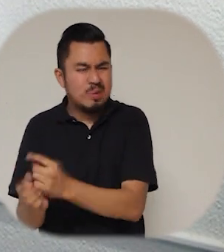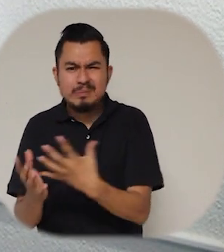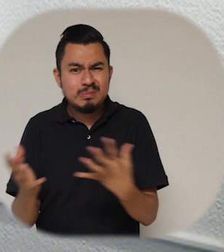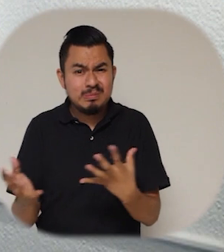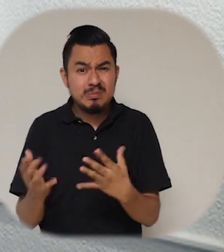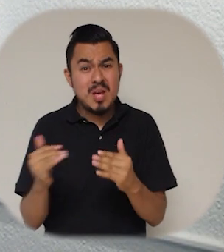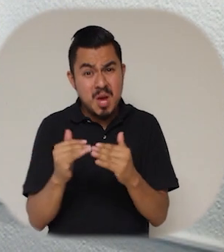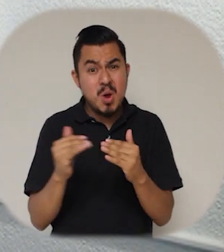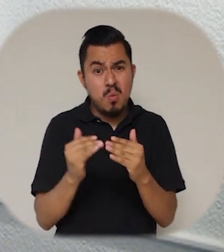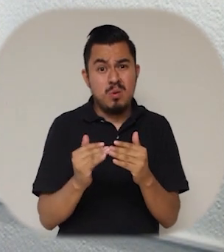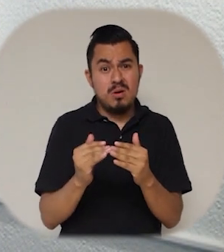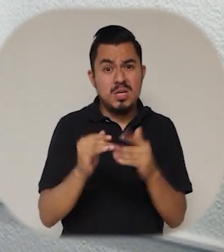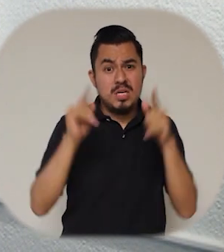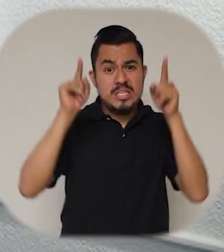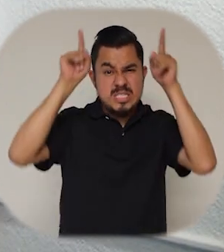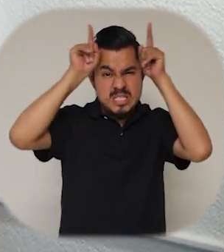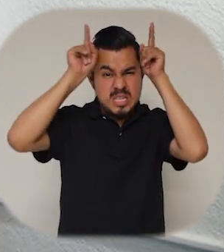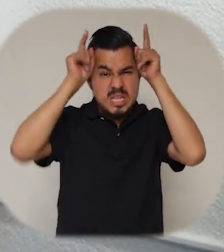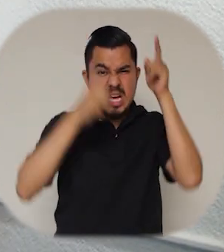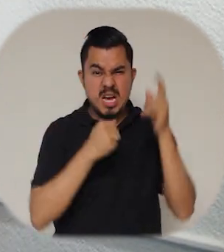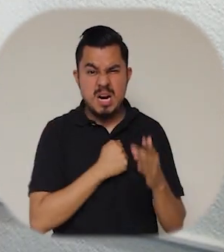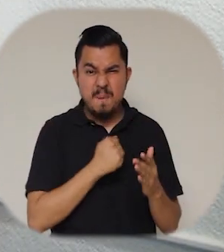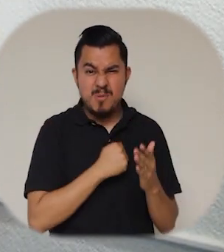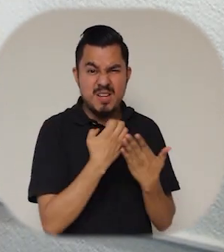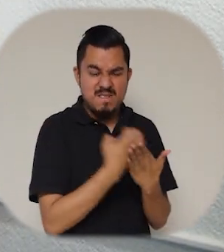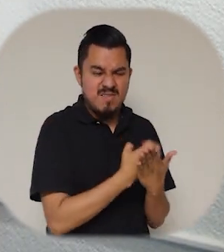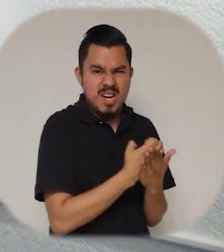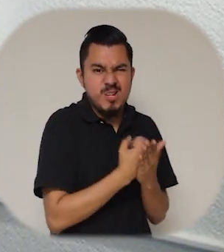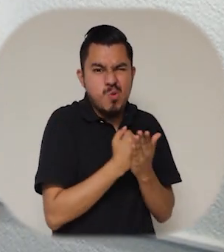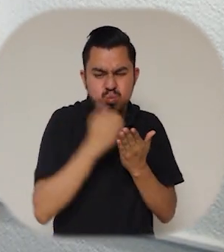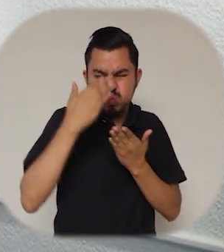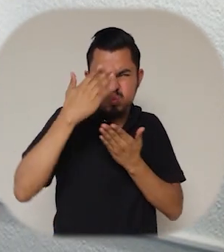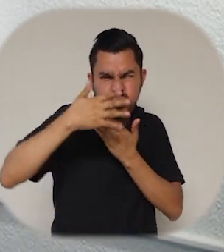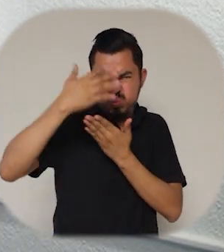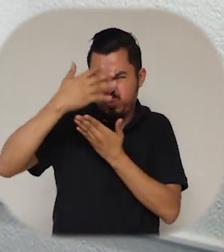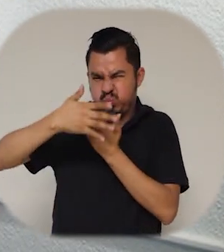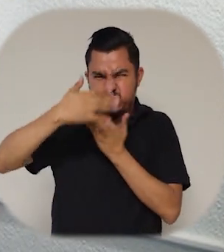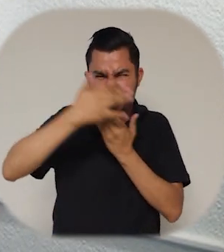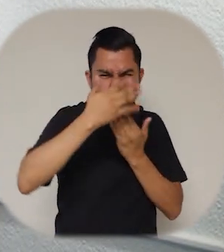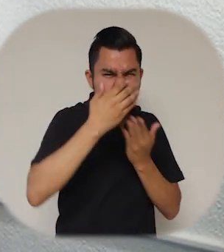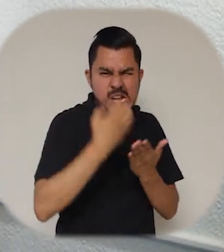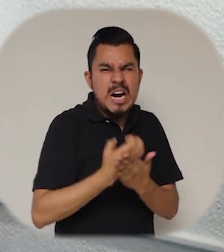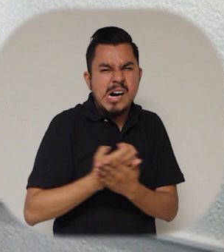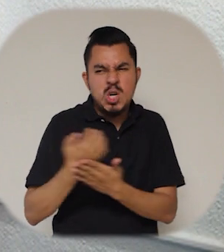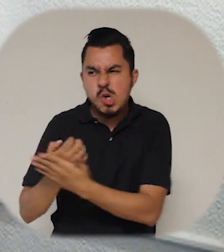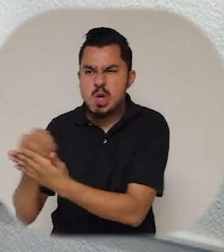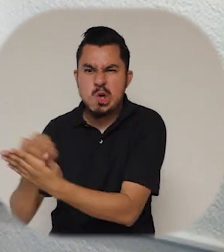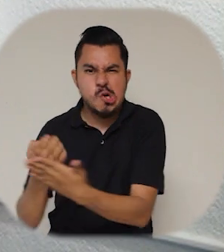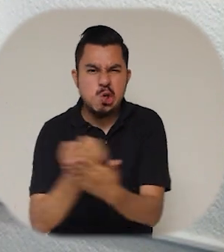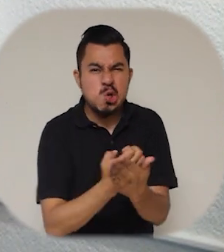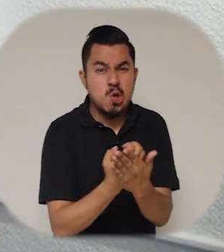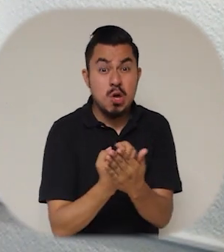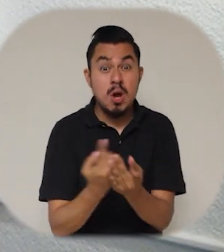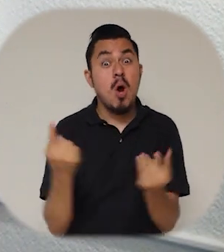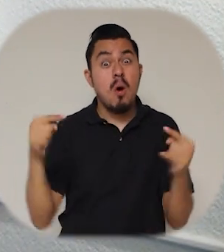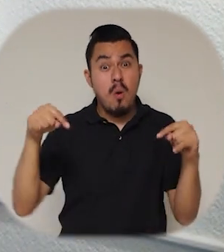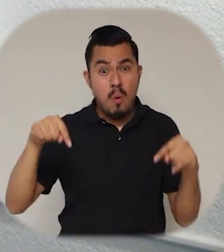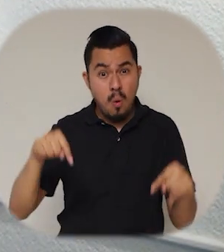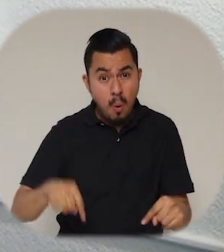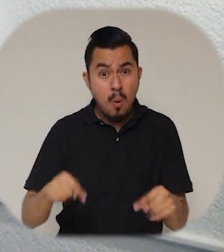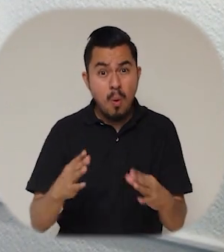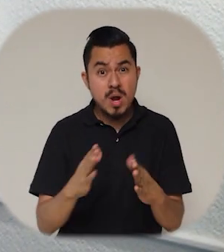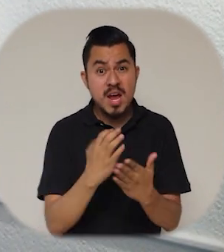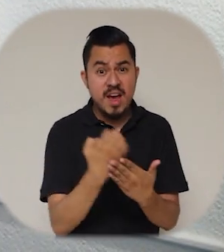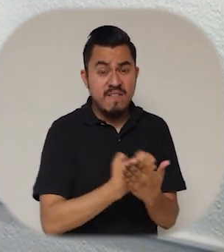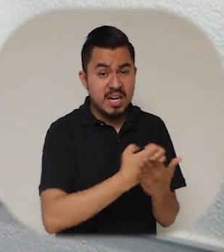el Evangelio. Hoy incluso se ha perdido el significado del Evangelio y mucha gente no conoce por qué es que Jesús